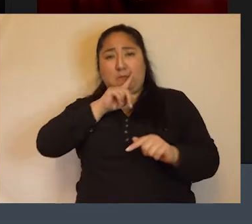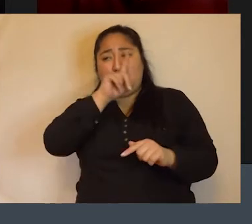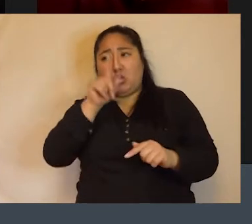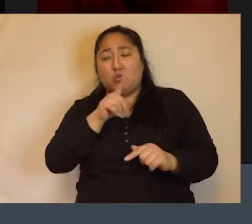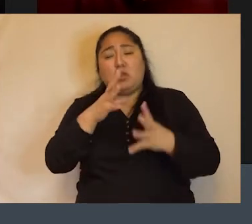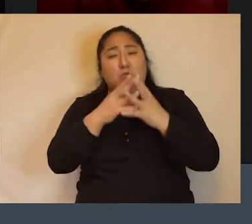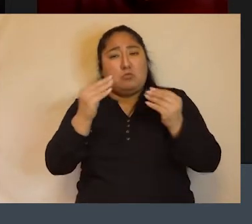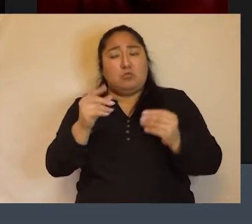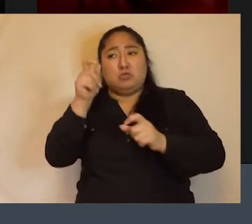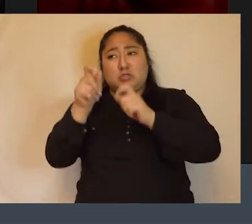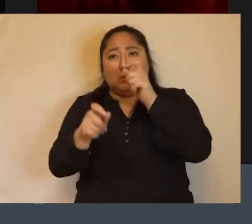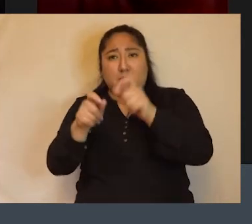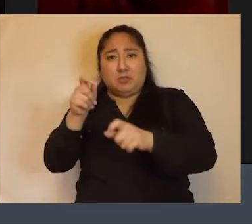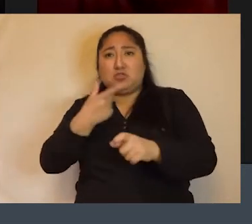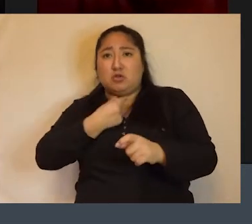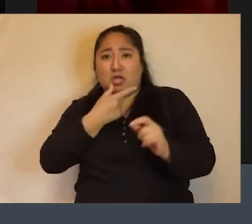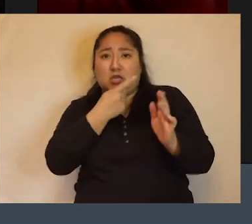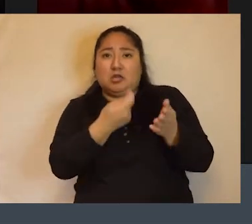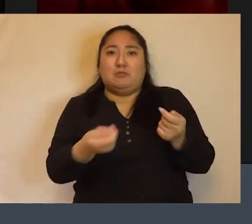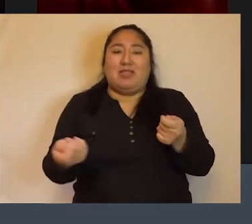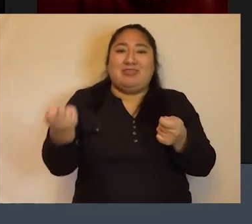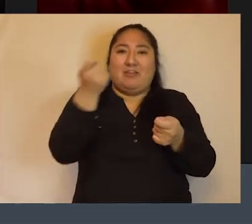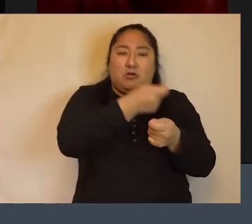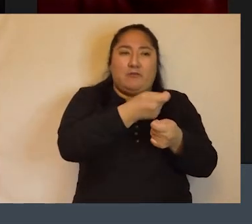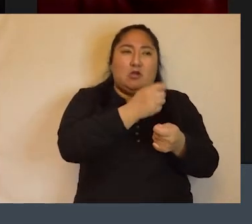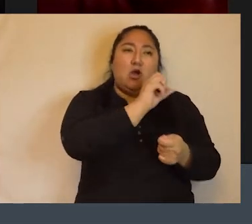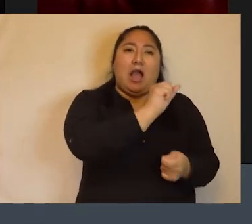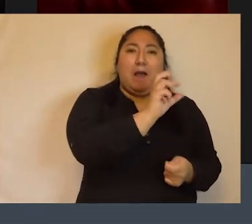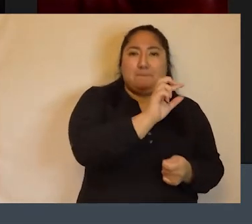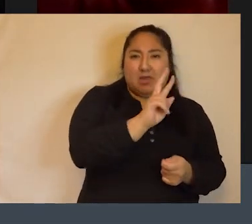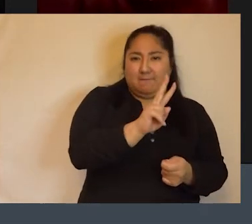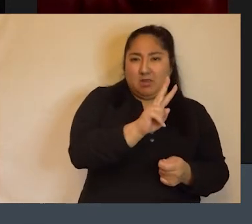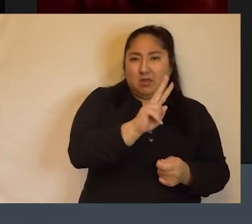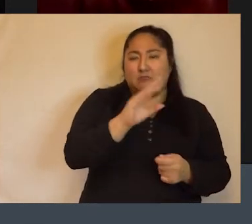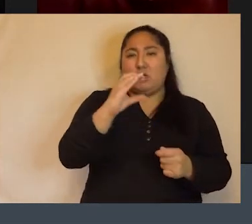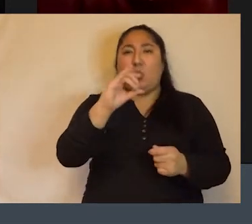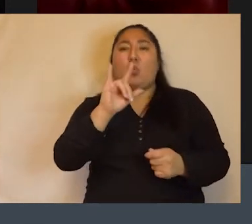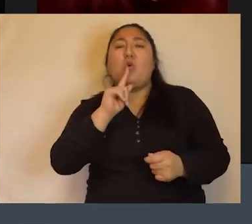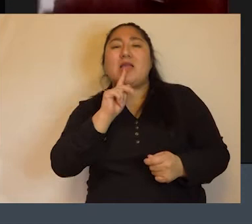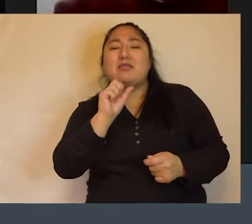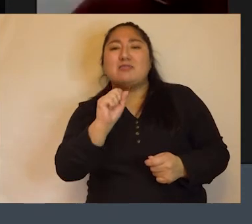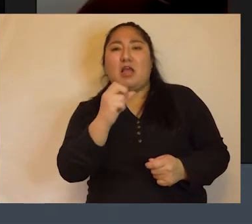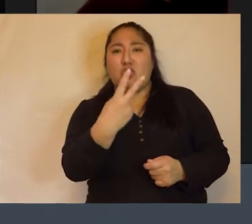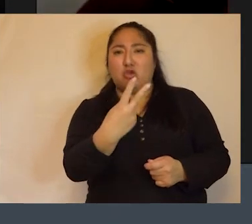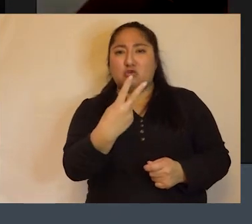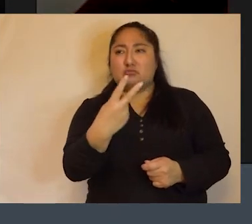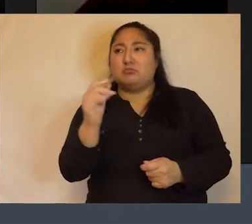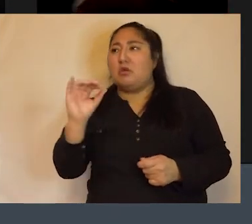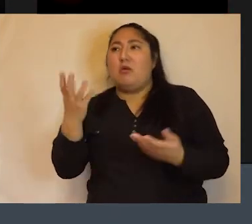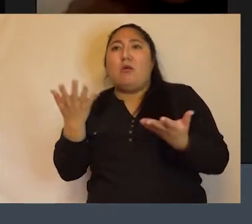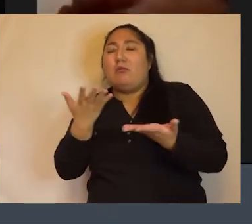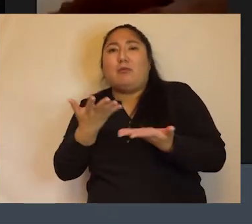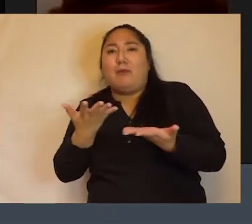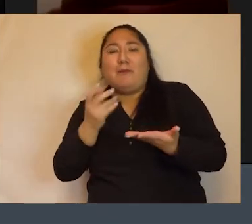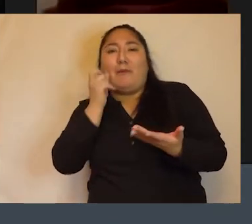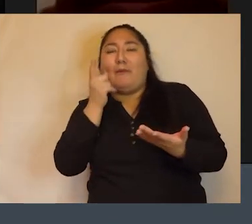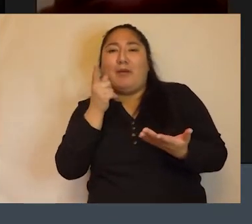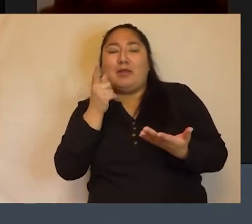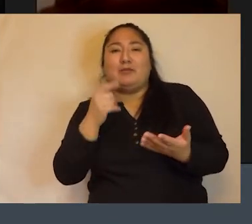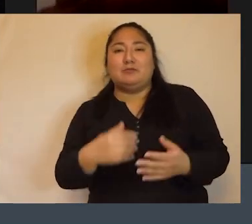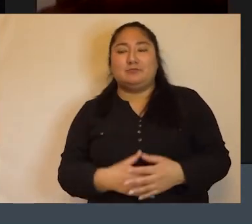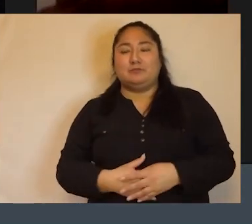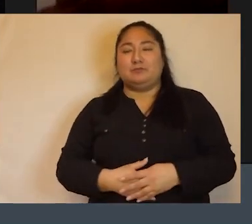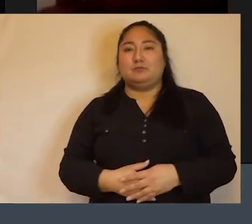muchos quienes han retirado el dinero y pretenden devolverlo. Cuenta 2, APB, fondos mutuos, cuenta bancaria. ¿Por qué? Muchas gracias, dice